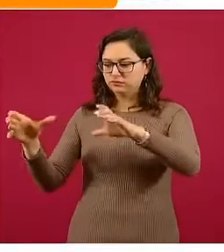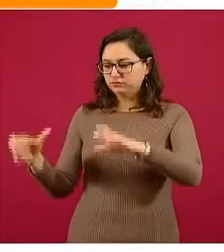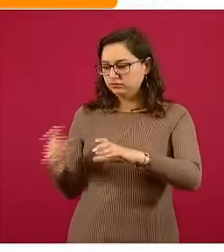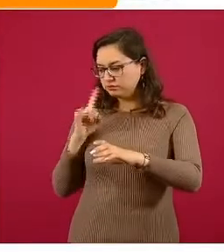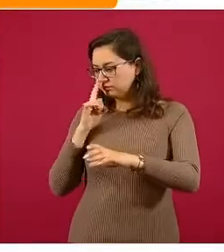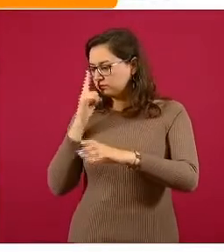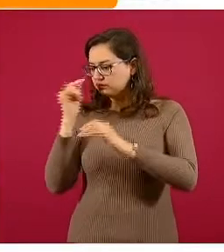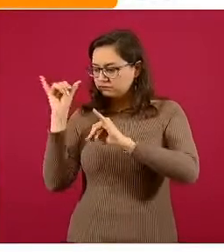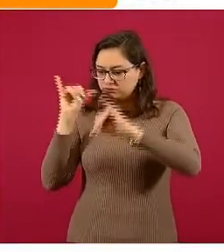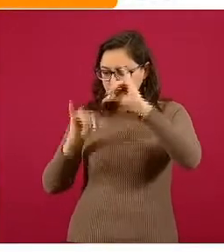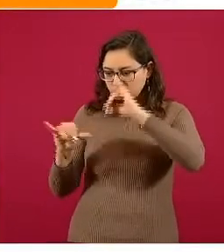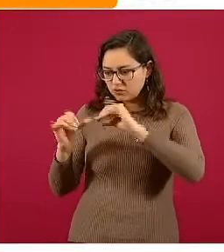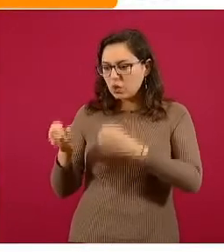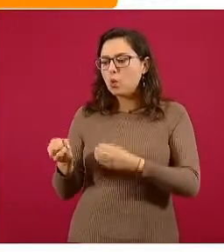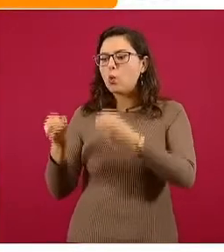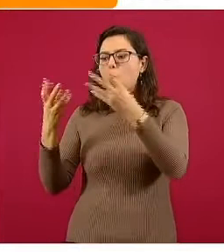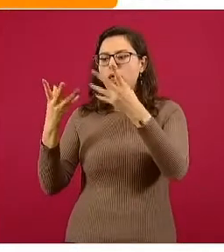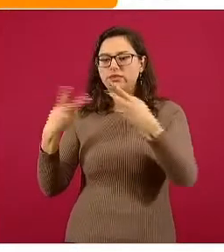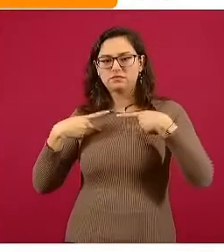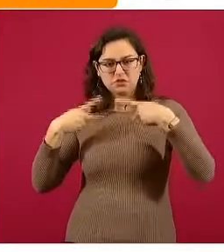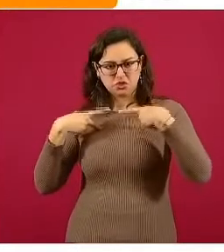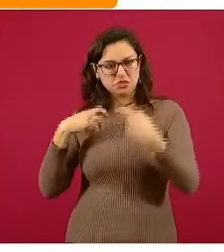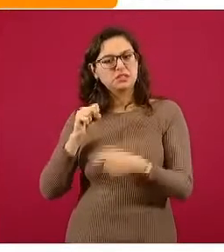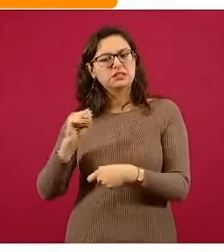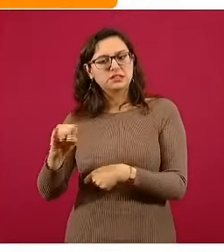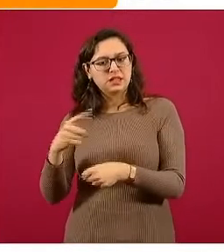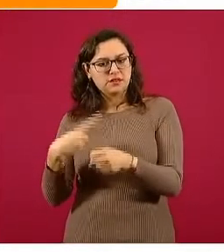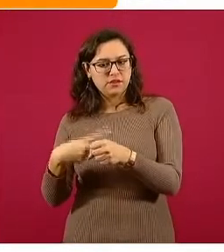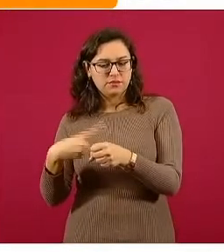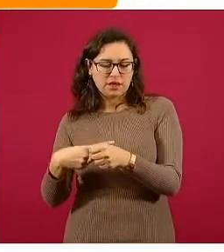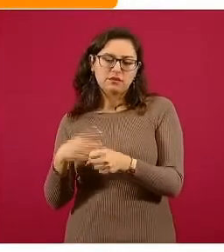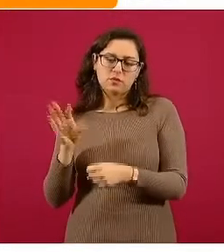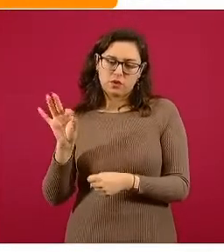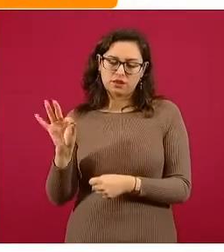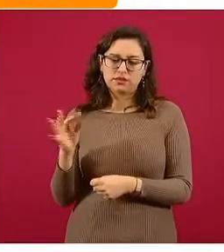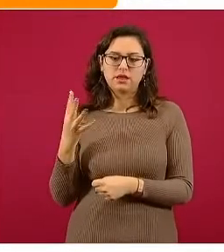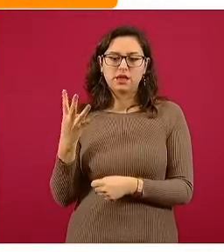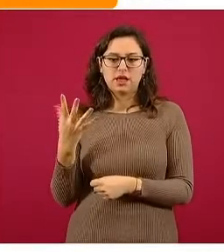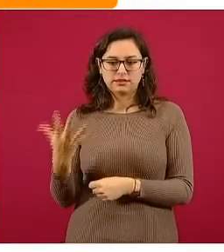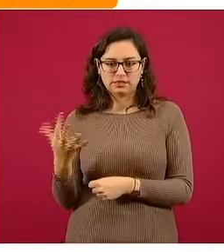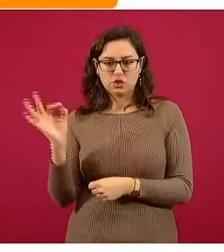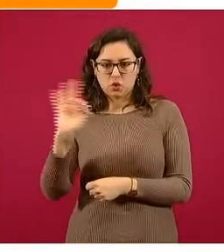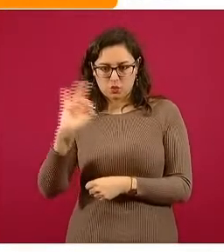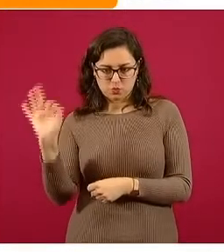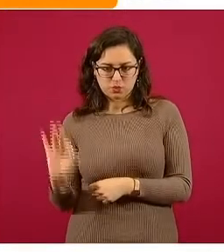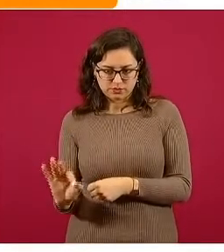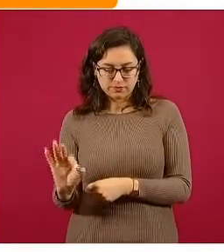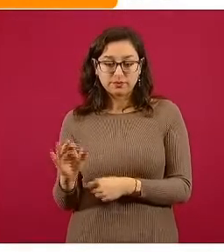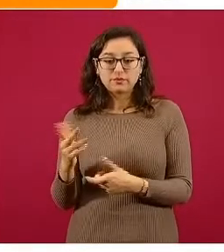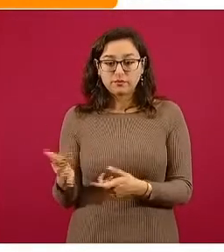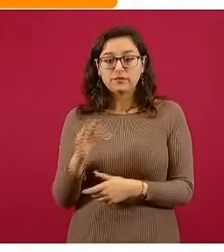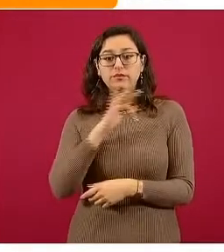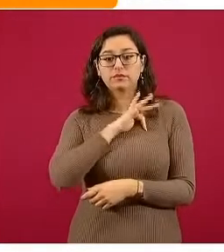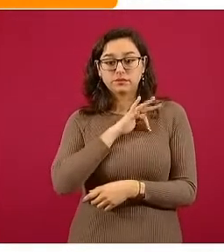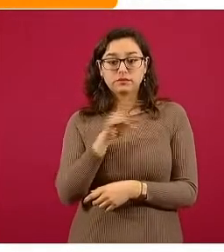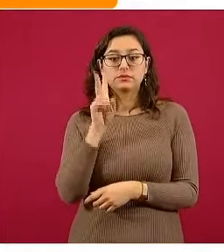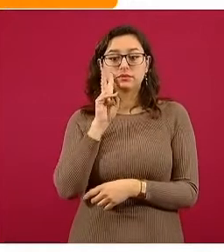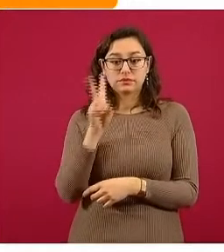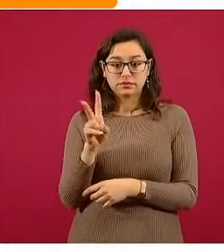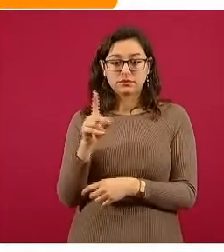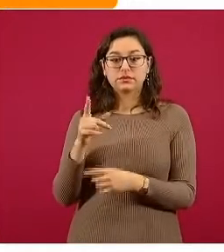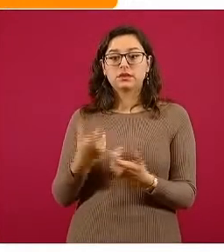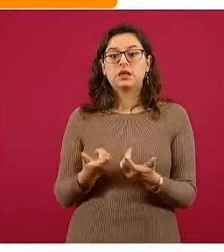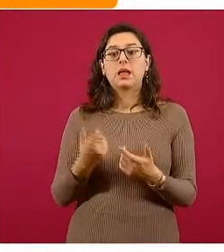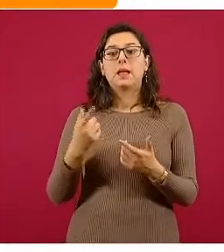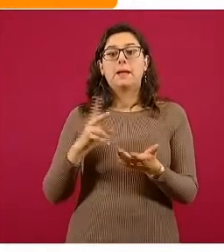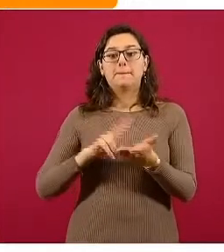de positividad, recordando que la altura total de la barra, es decir, aquella que está conformada por la suma de los